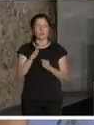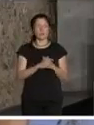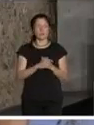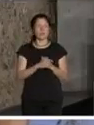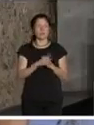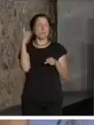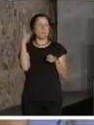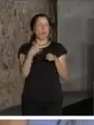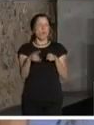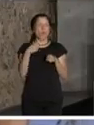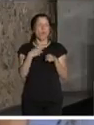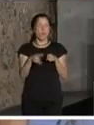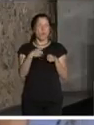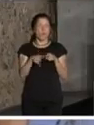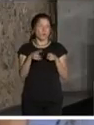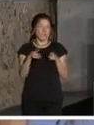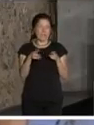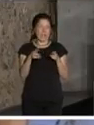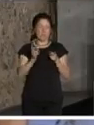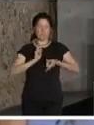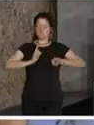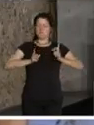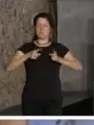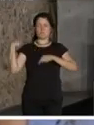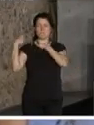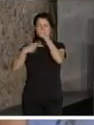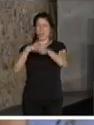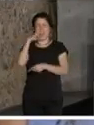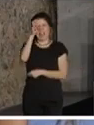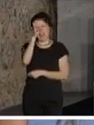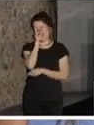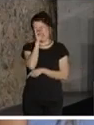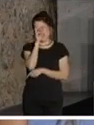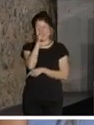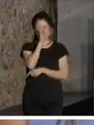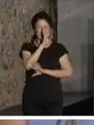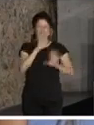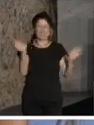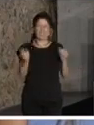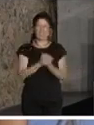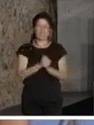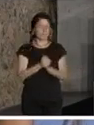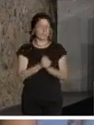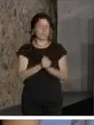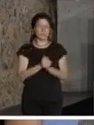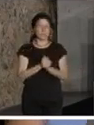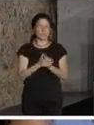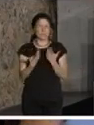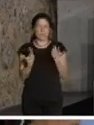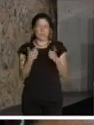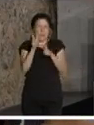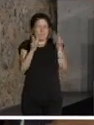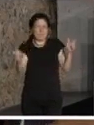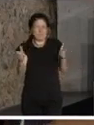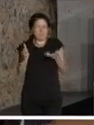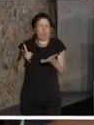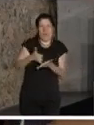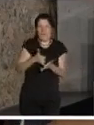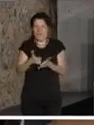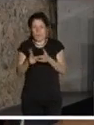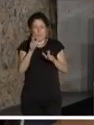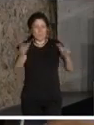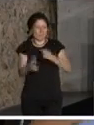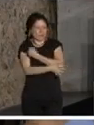las políticas caciquiles clasistas las políticas de aporofobia de odio contra los más vulnerables